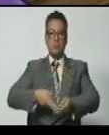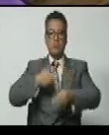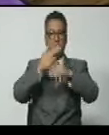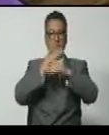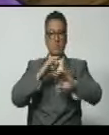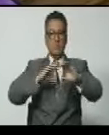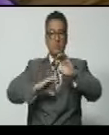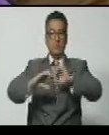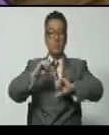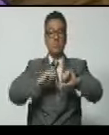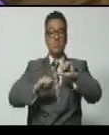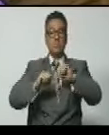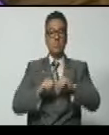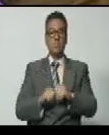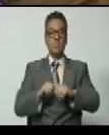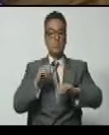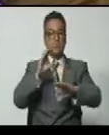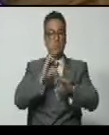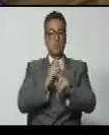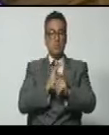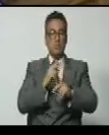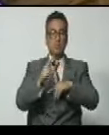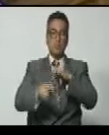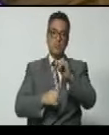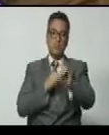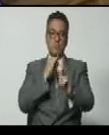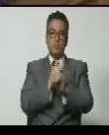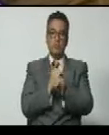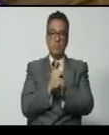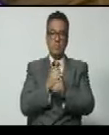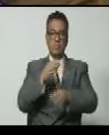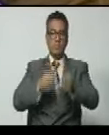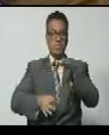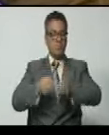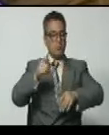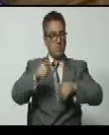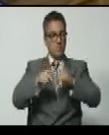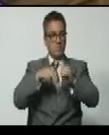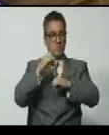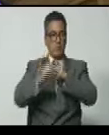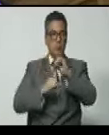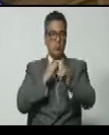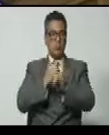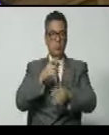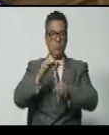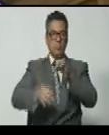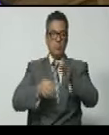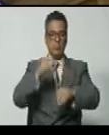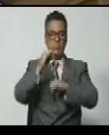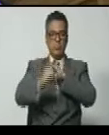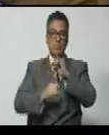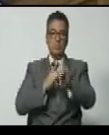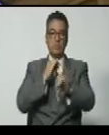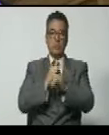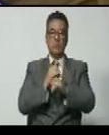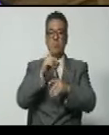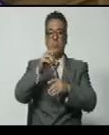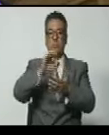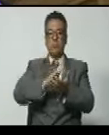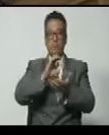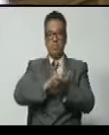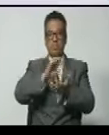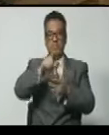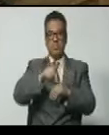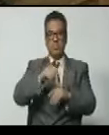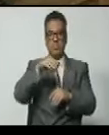Químicas, Corte Penal Internacional, demás organismos y tribunales internacionales con sede en